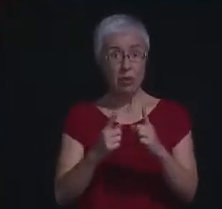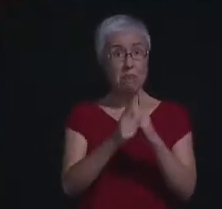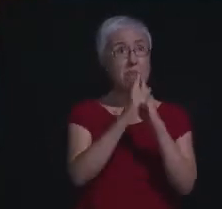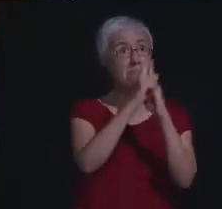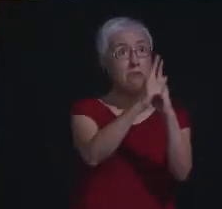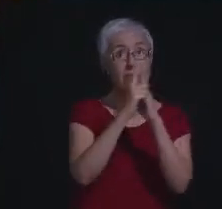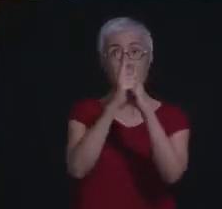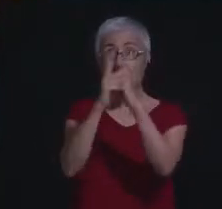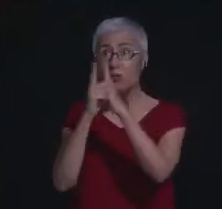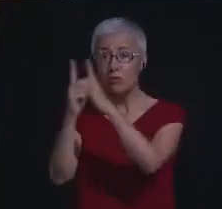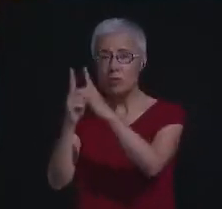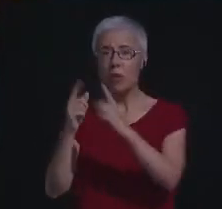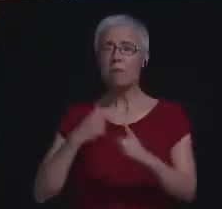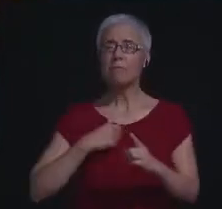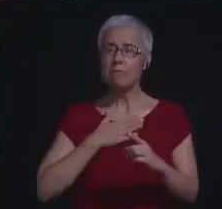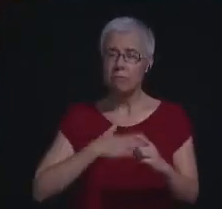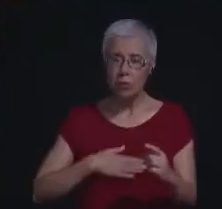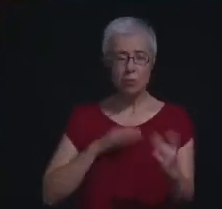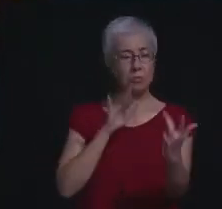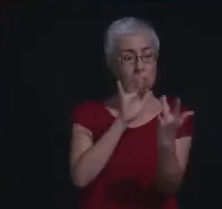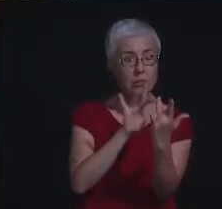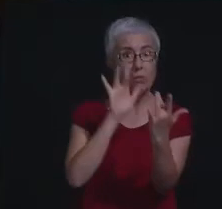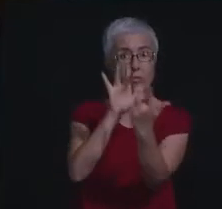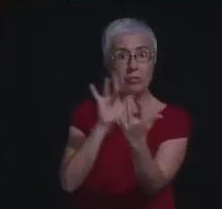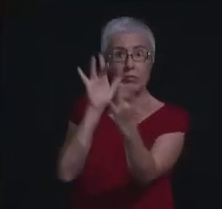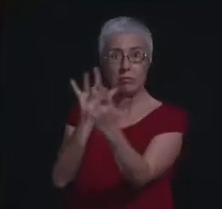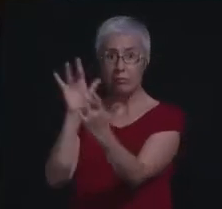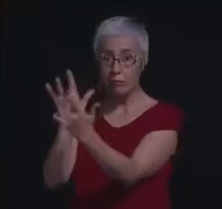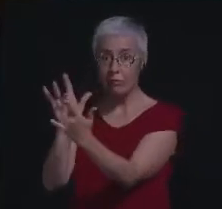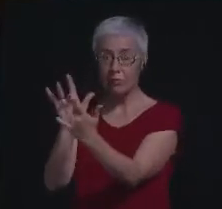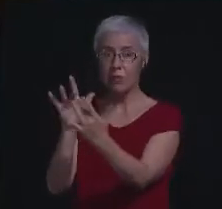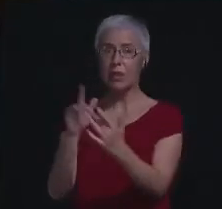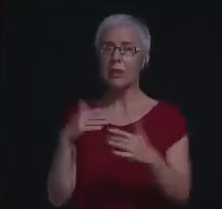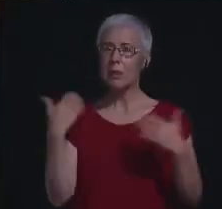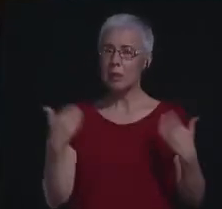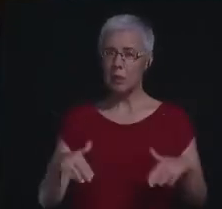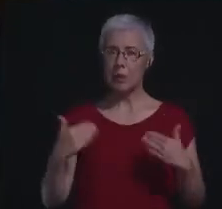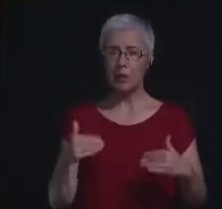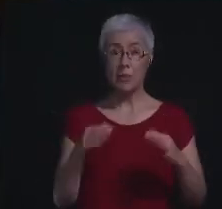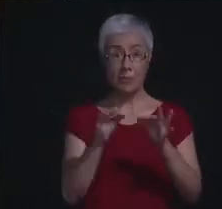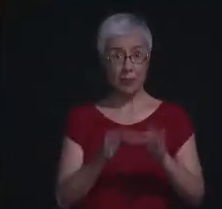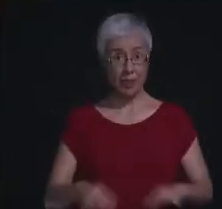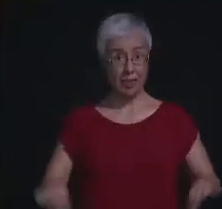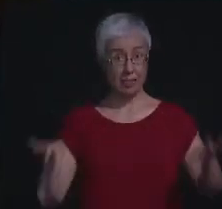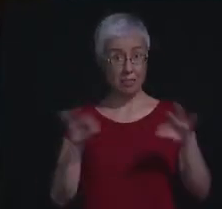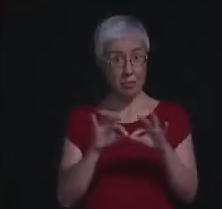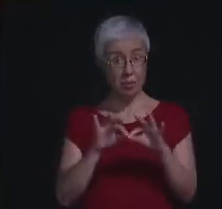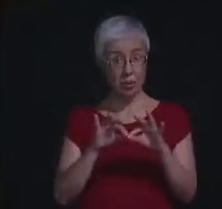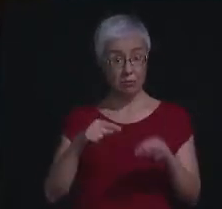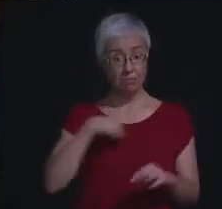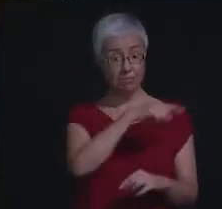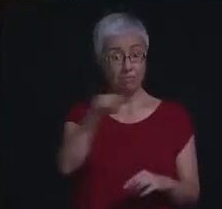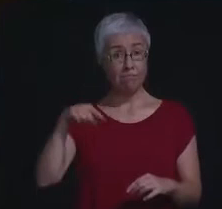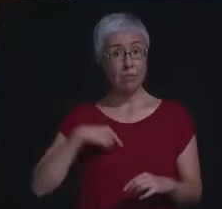que conectéis. ¿Por qué? Porque es muy importante, como bien dijimos ayer, que todos los que estamos trabajando por hacer de este mundo un